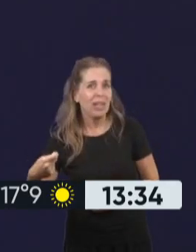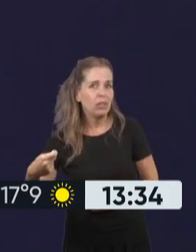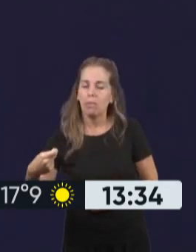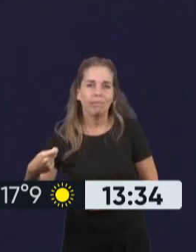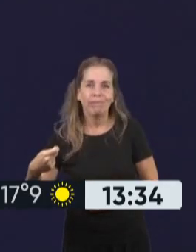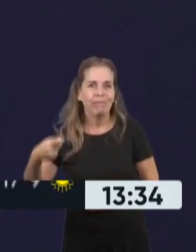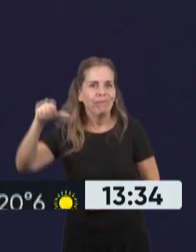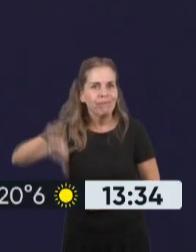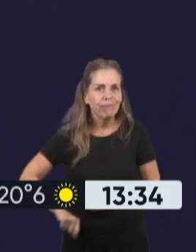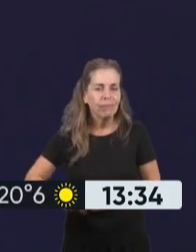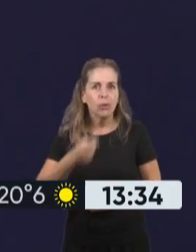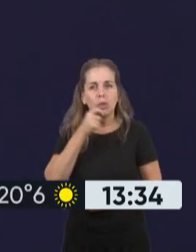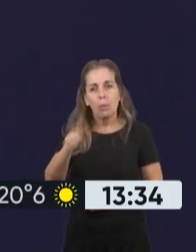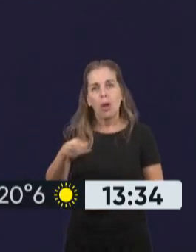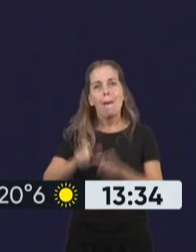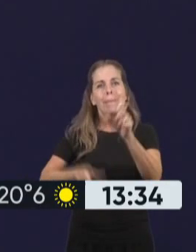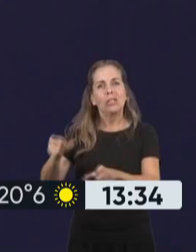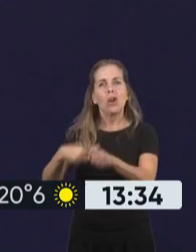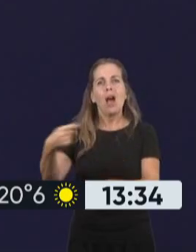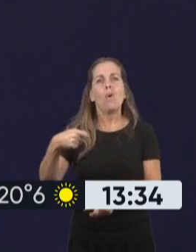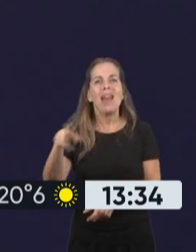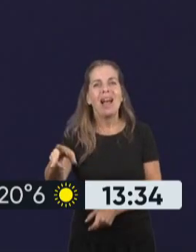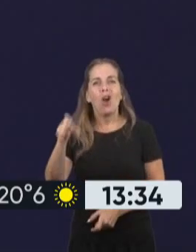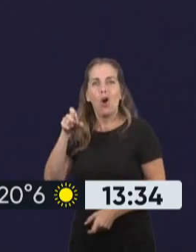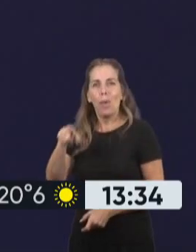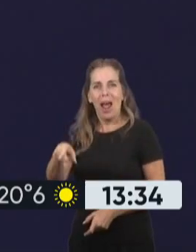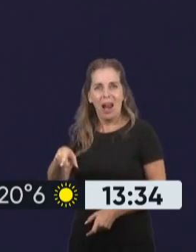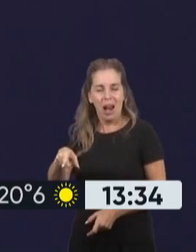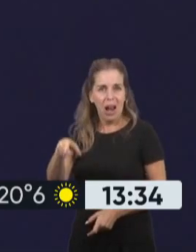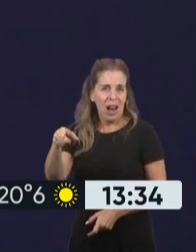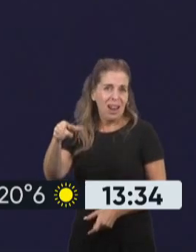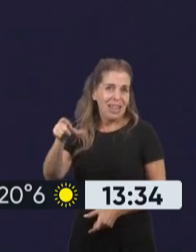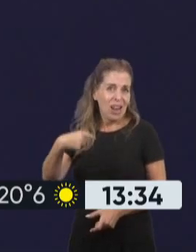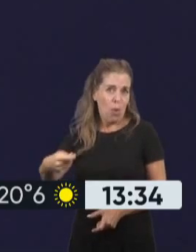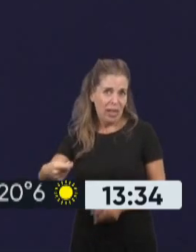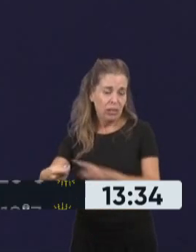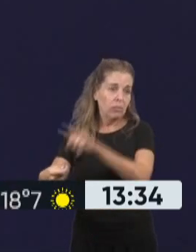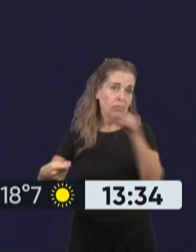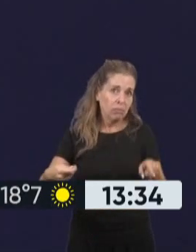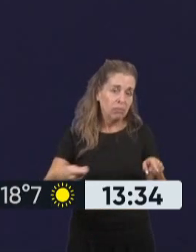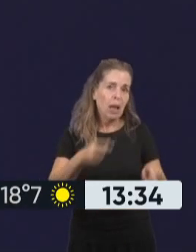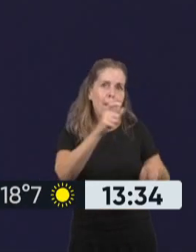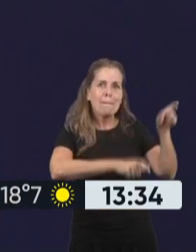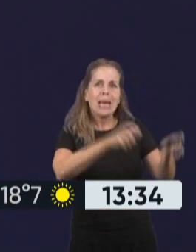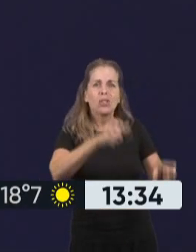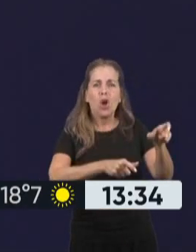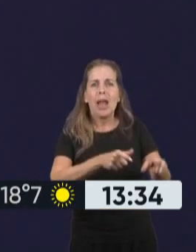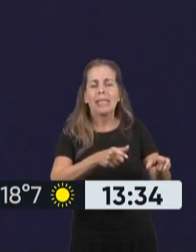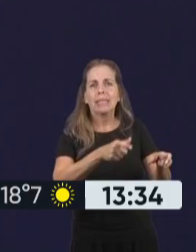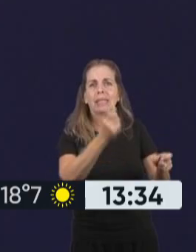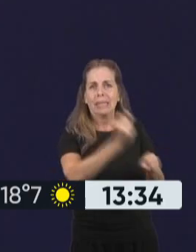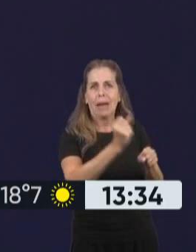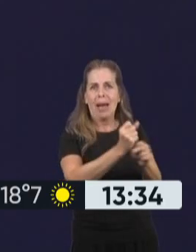pasivo que recibe su haber jubilatorio, su pensión, y del otro lado hay una persona activa